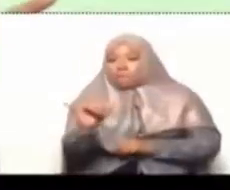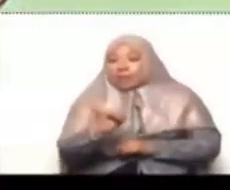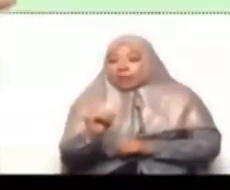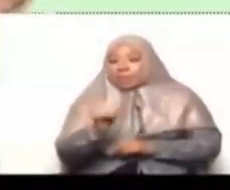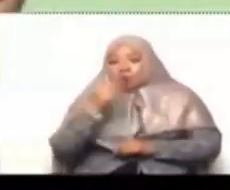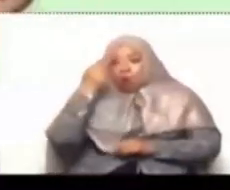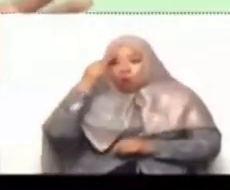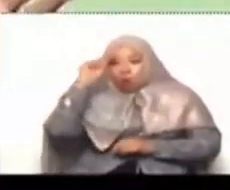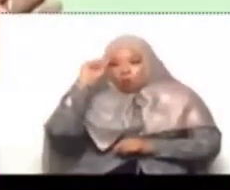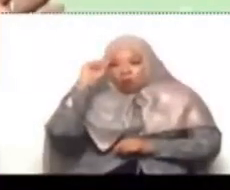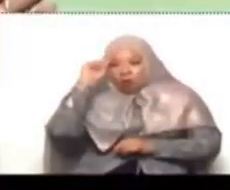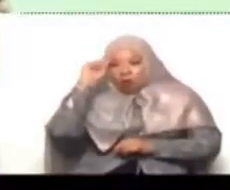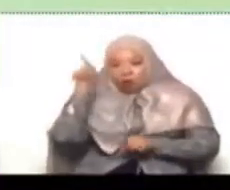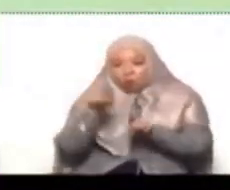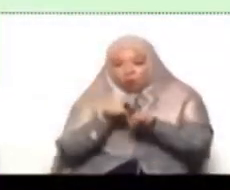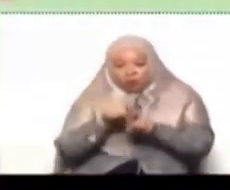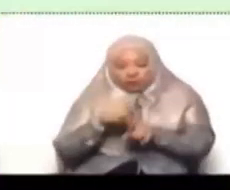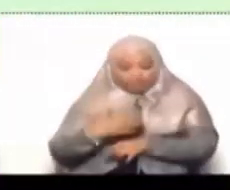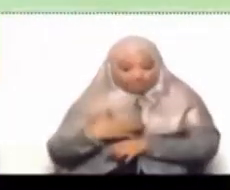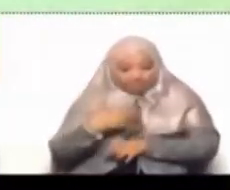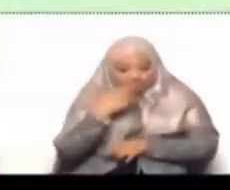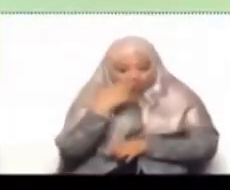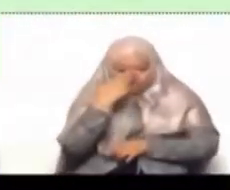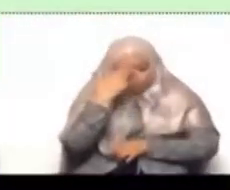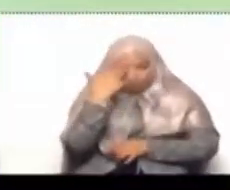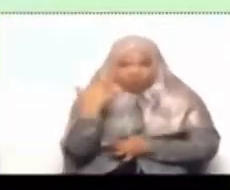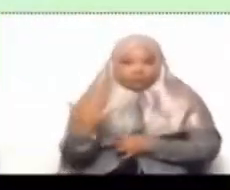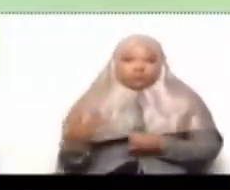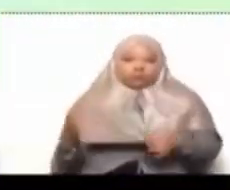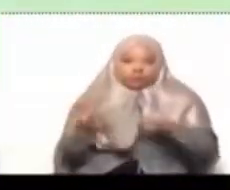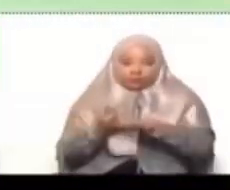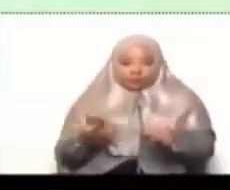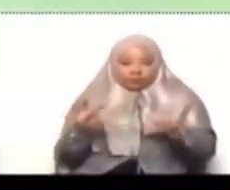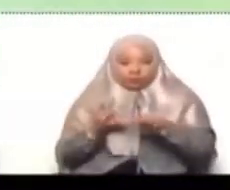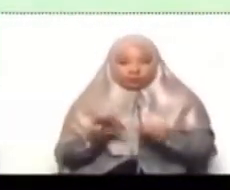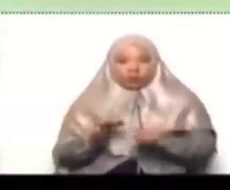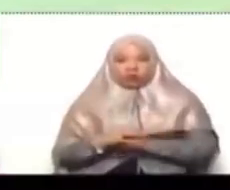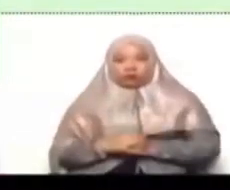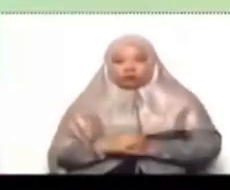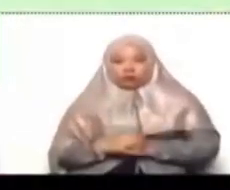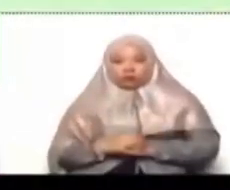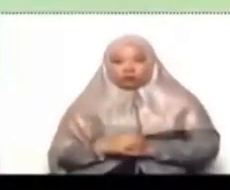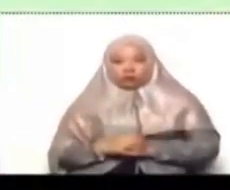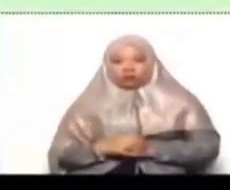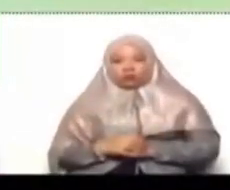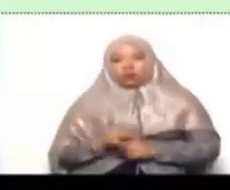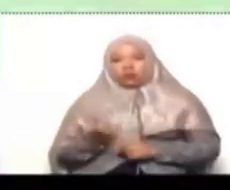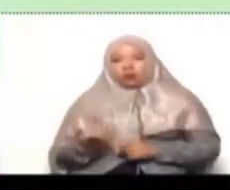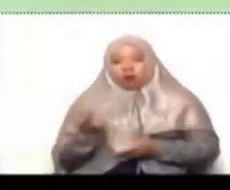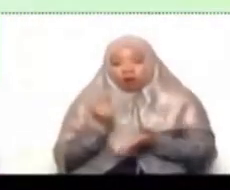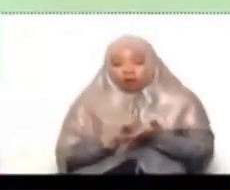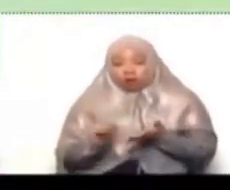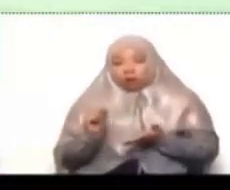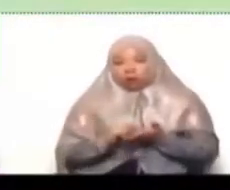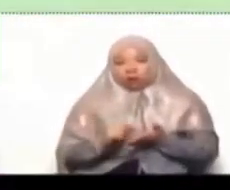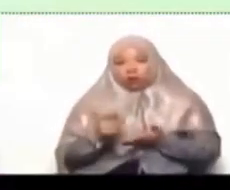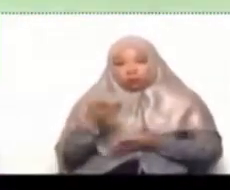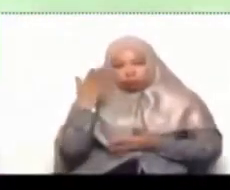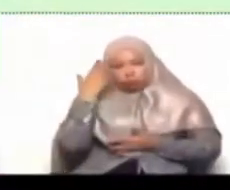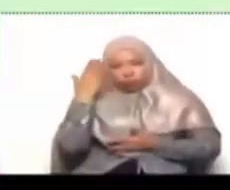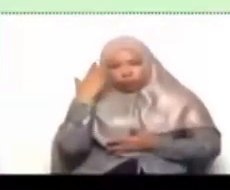que allí había ocurrido. Eso lo relata, además, Raúl Capote, que es escritor